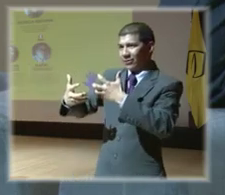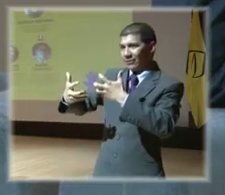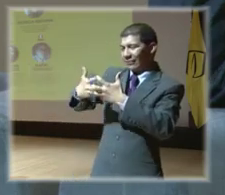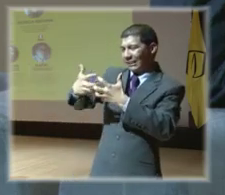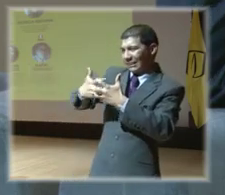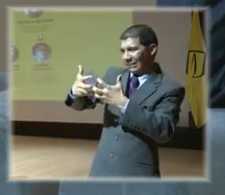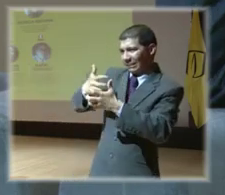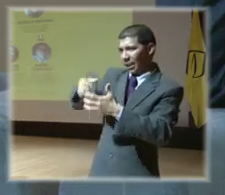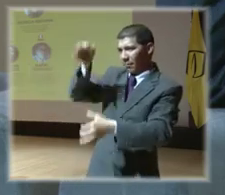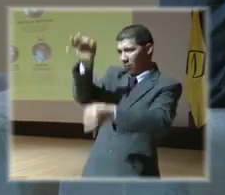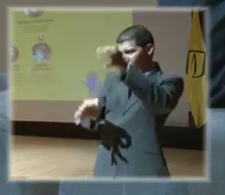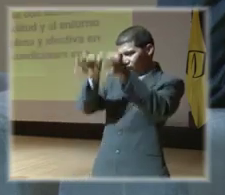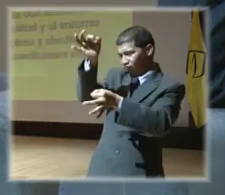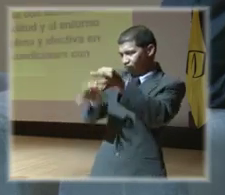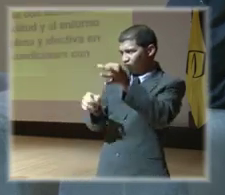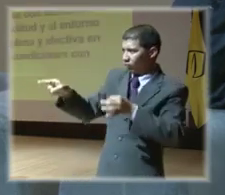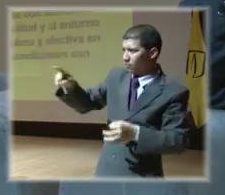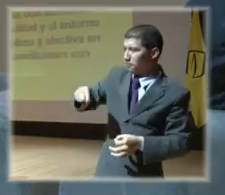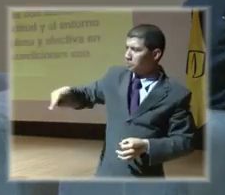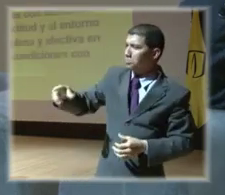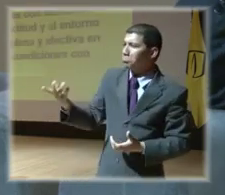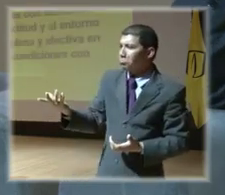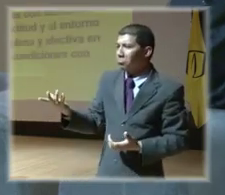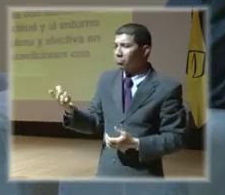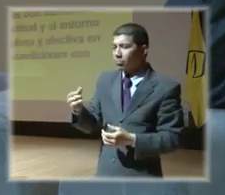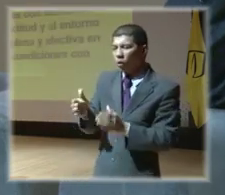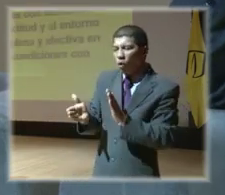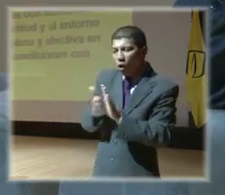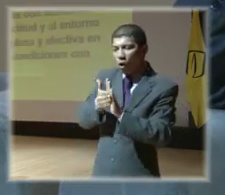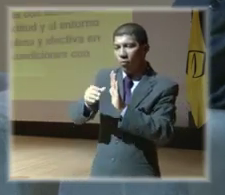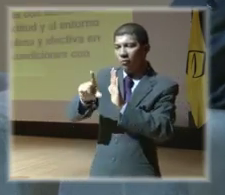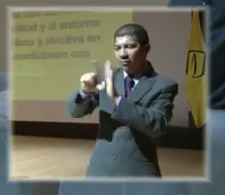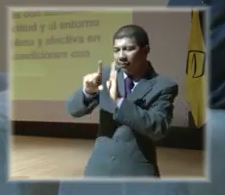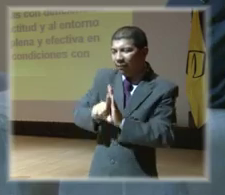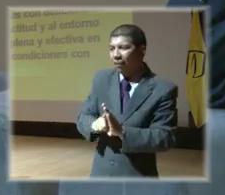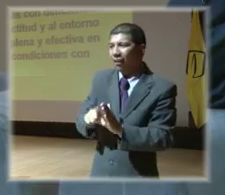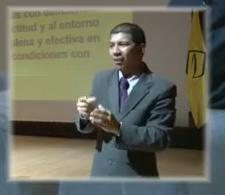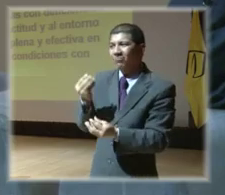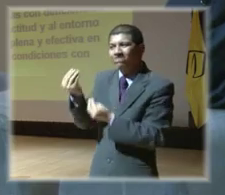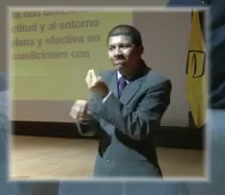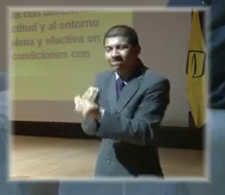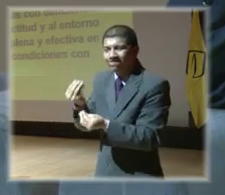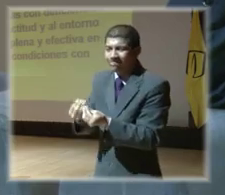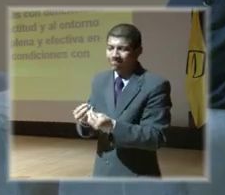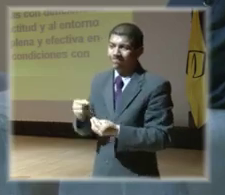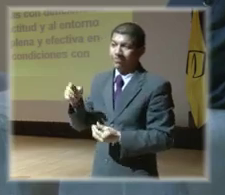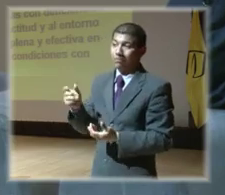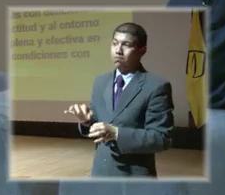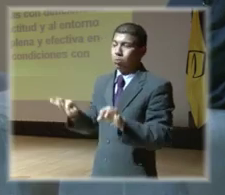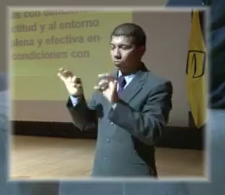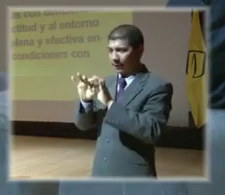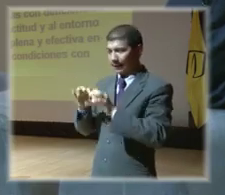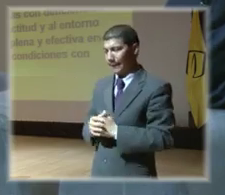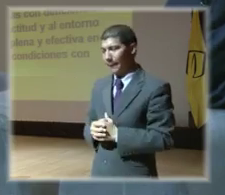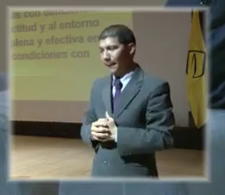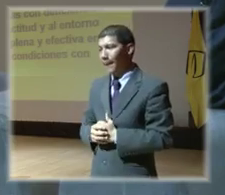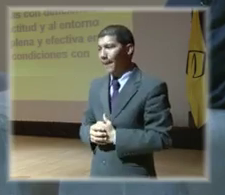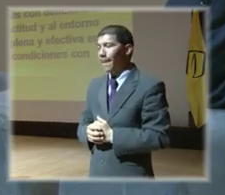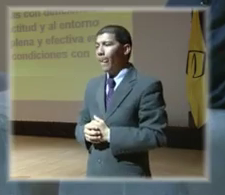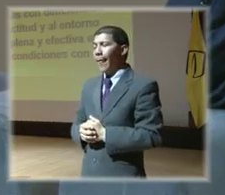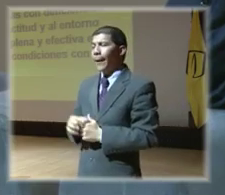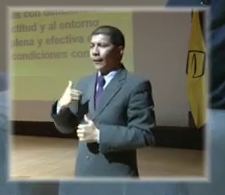que sepa cómo legislar y cómo dar sentencias en este tema. Como terapista ocupacional que